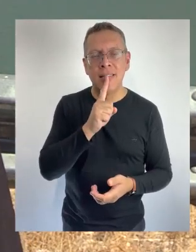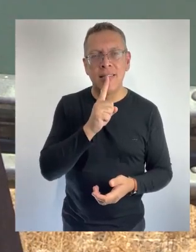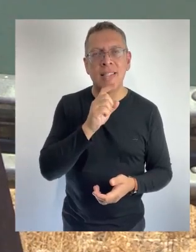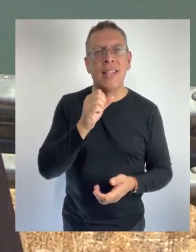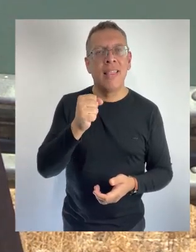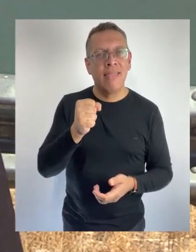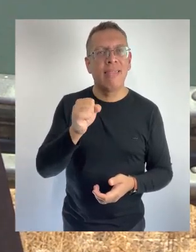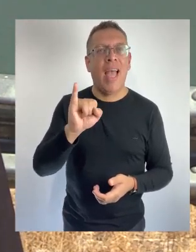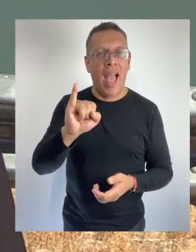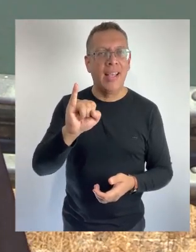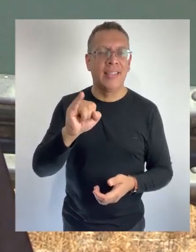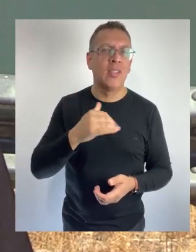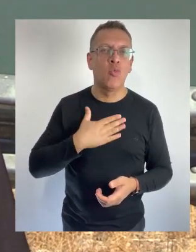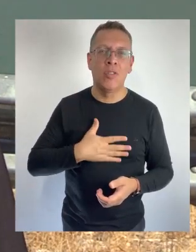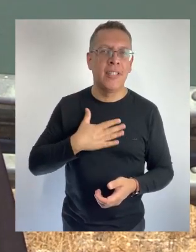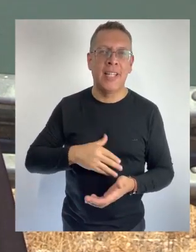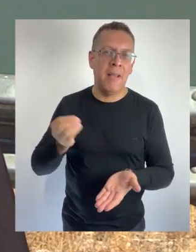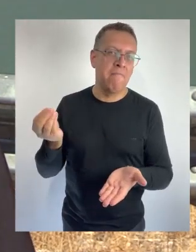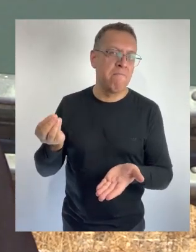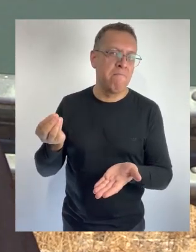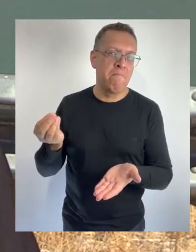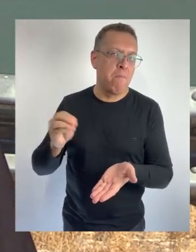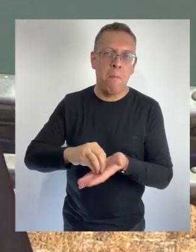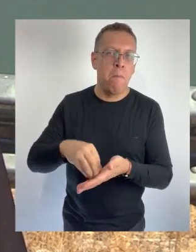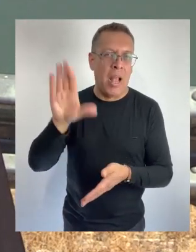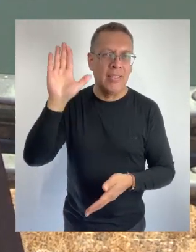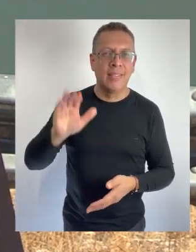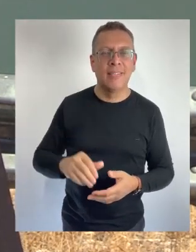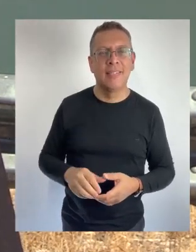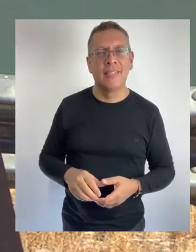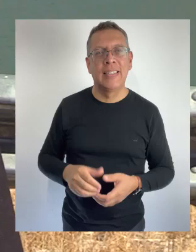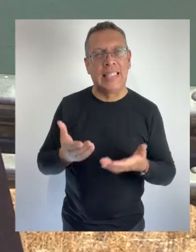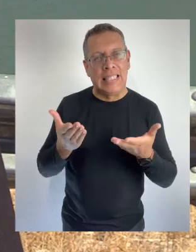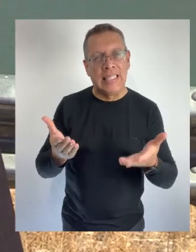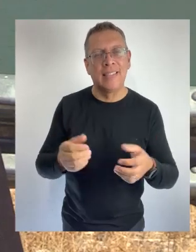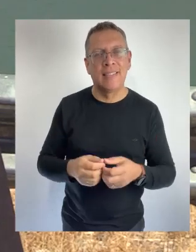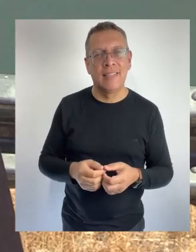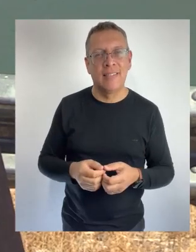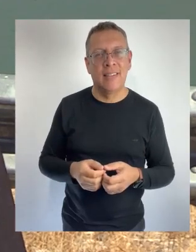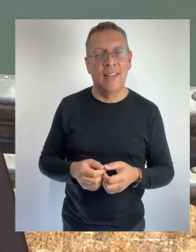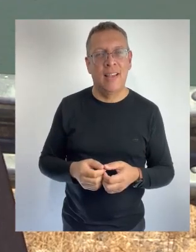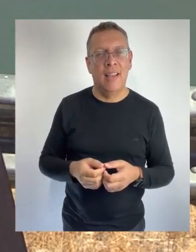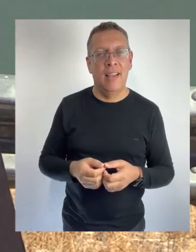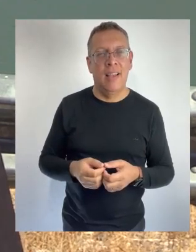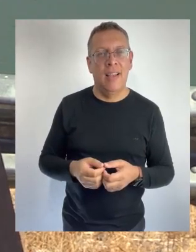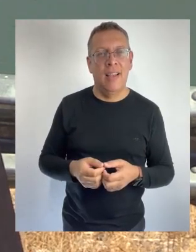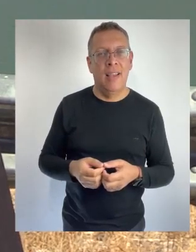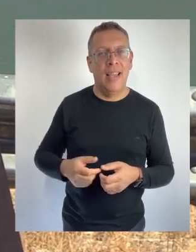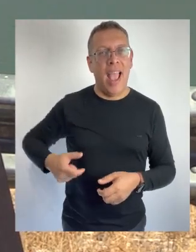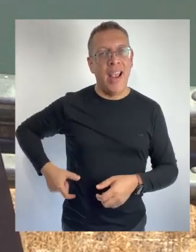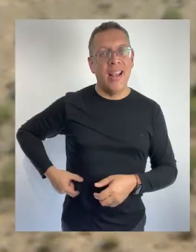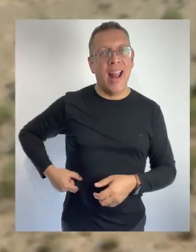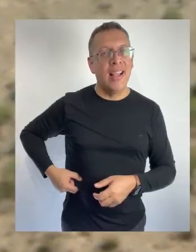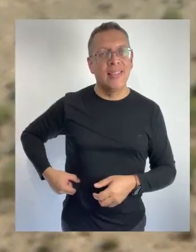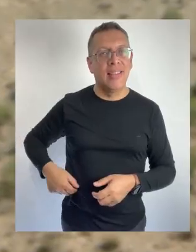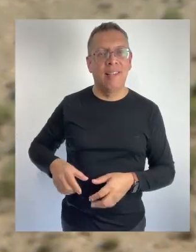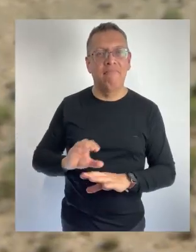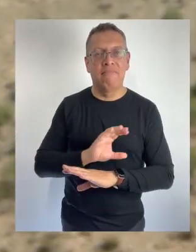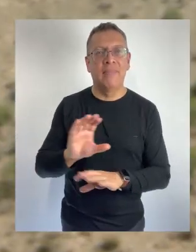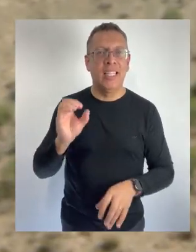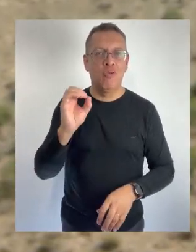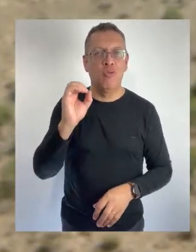porque igual ellos no hacen nada de graso. Hay nada de graso, no existe el graso. Sí, la he probado alguna